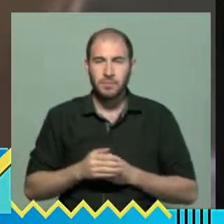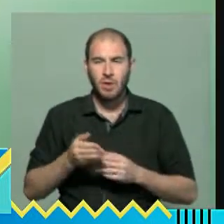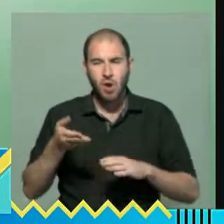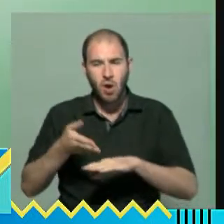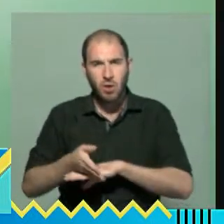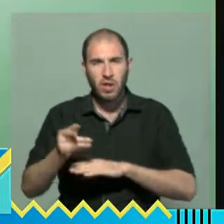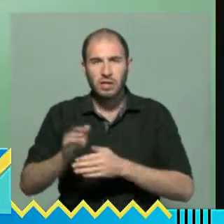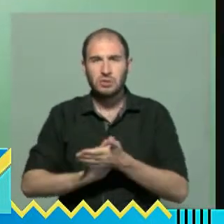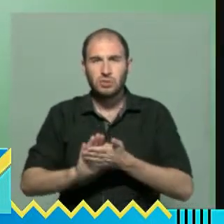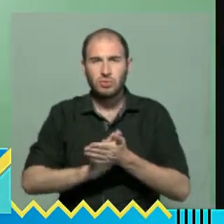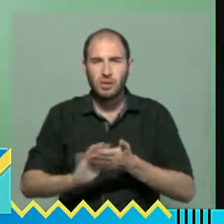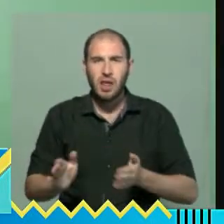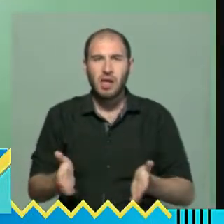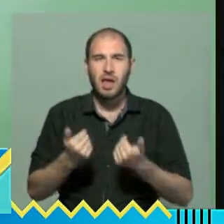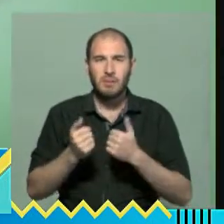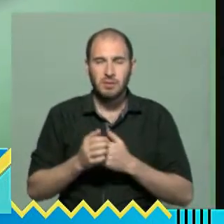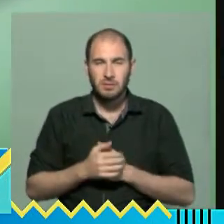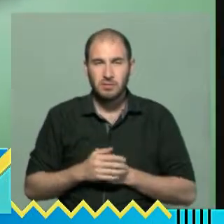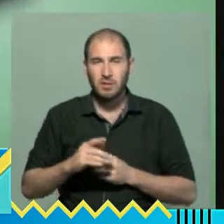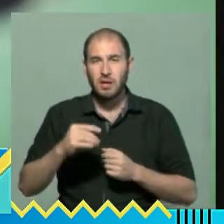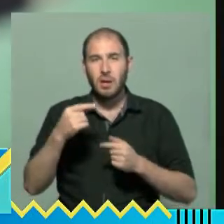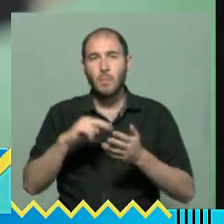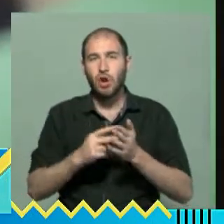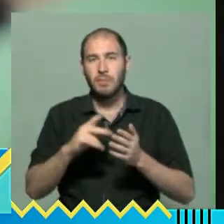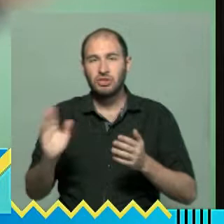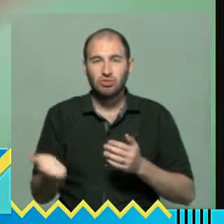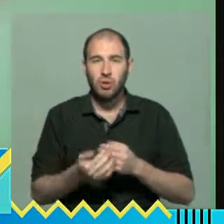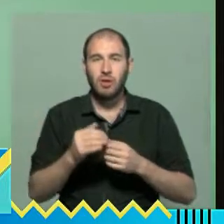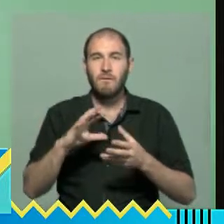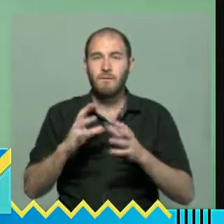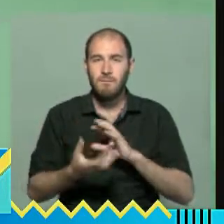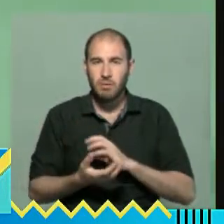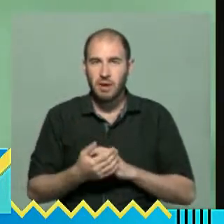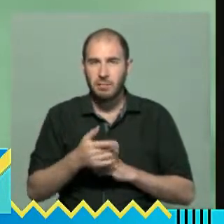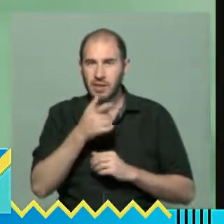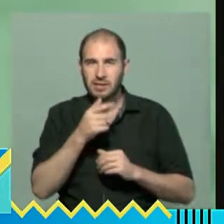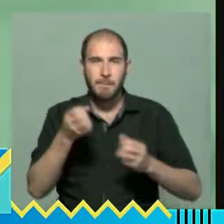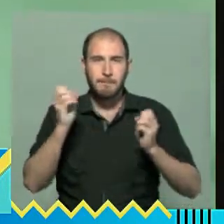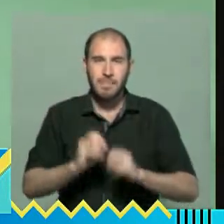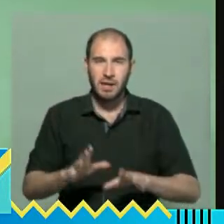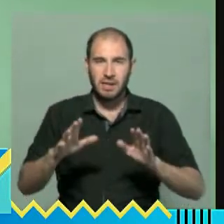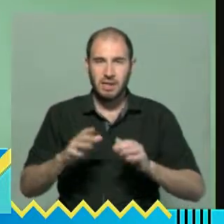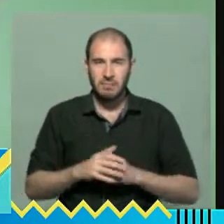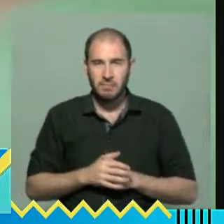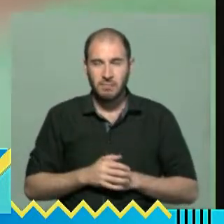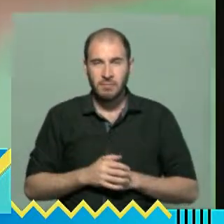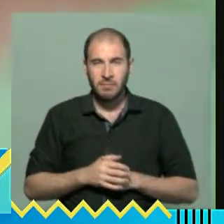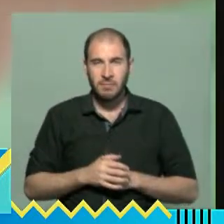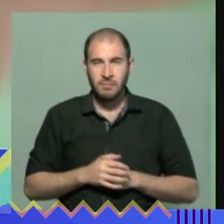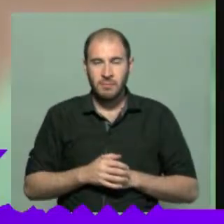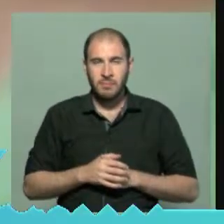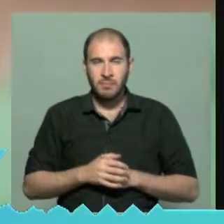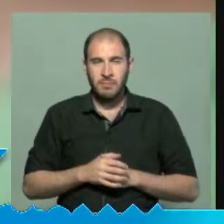poder resolver de manera instantánea e inmediata todos los problemas de una forma, diríamos, cuasi mágica. Y en